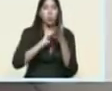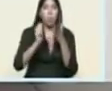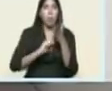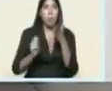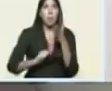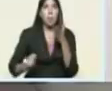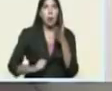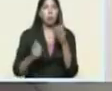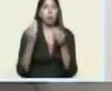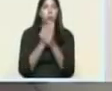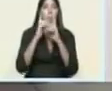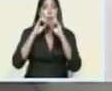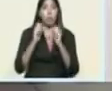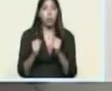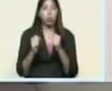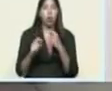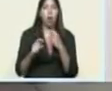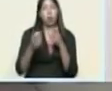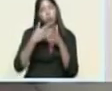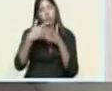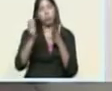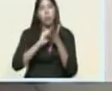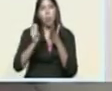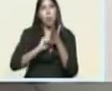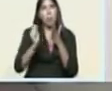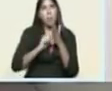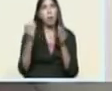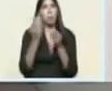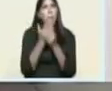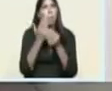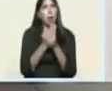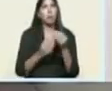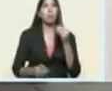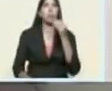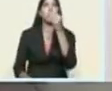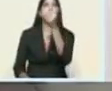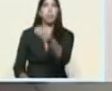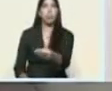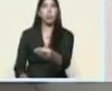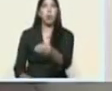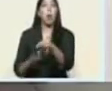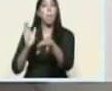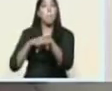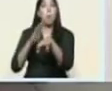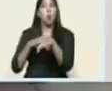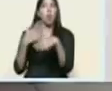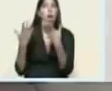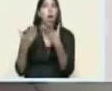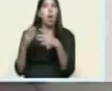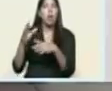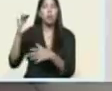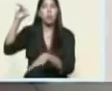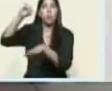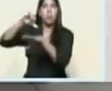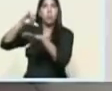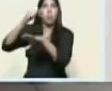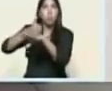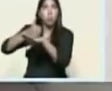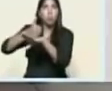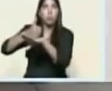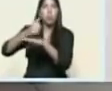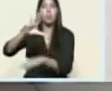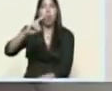juristas, de estudiosos del derecho, porque le están solicitando al Poder Electoral medidas